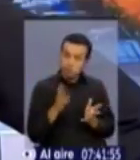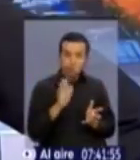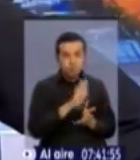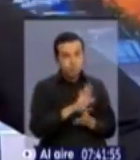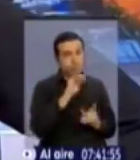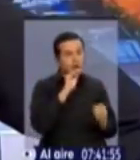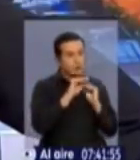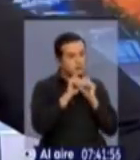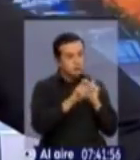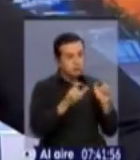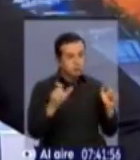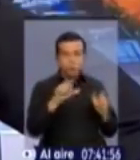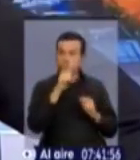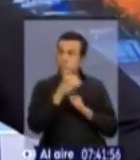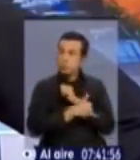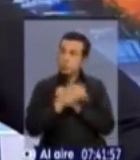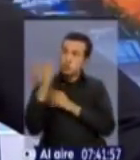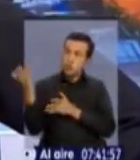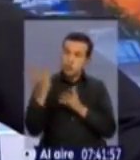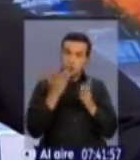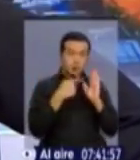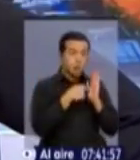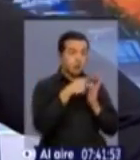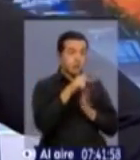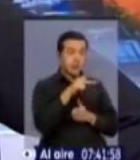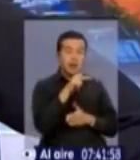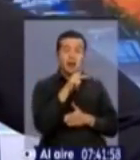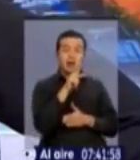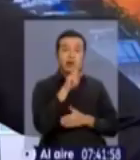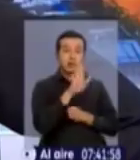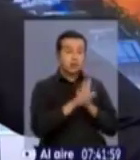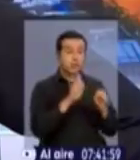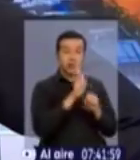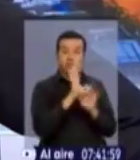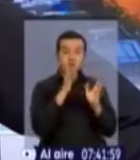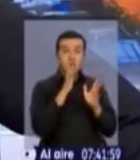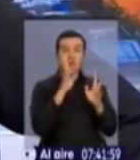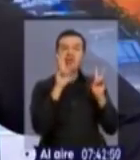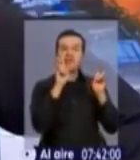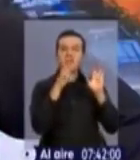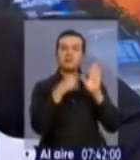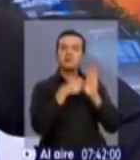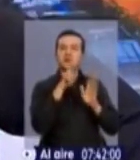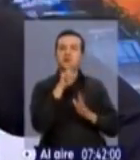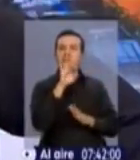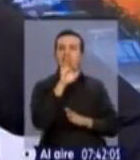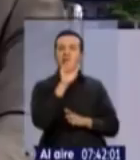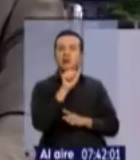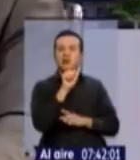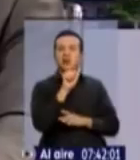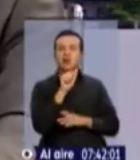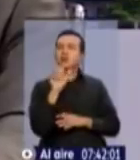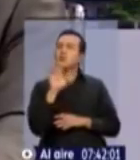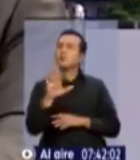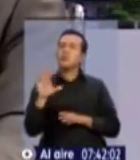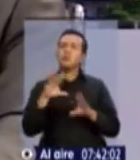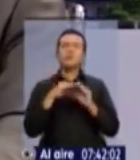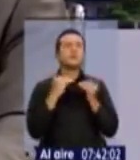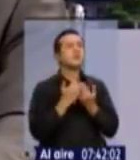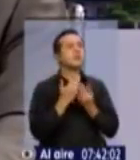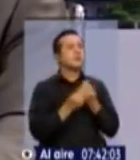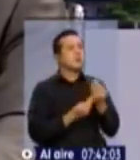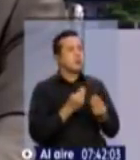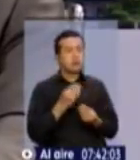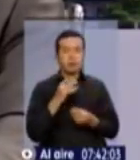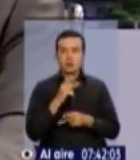impuesto a la renta durante cinco años cuál va a ser la posición de la comisión de lo económico en este caso de cautela en este